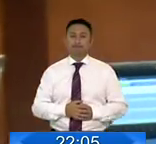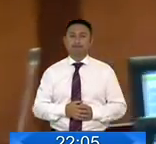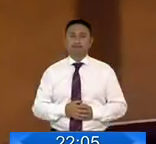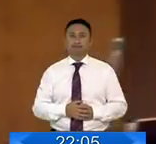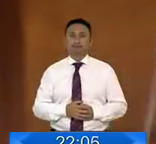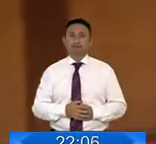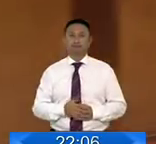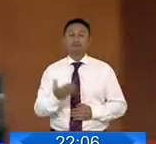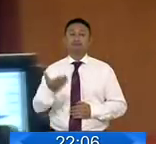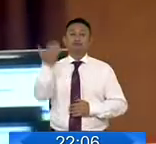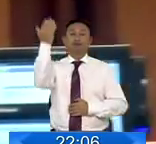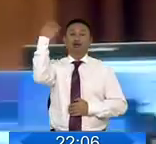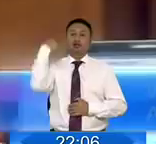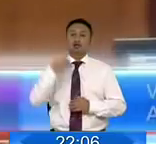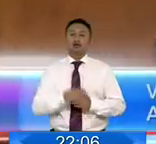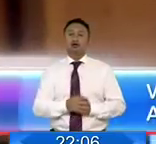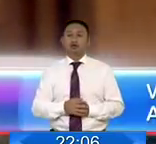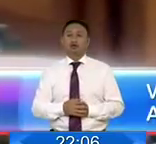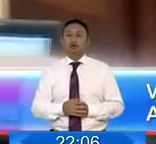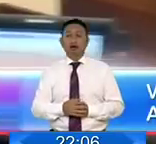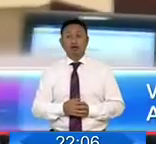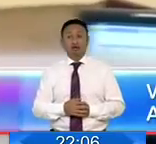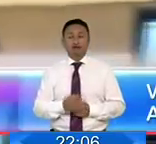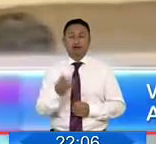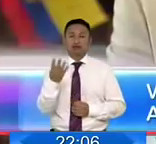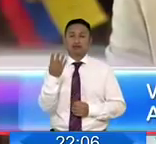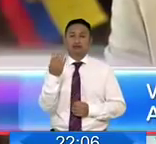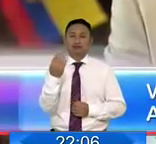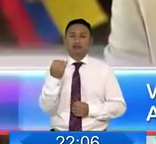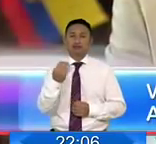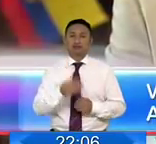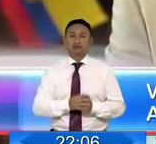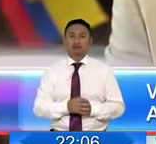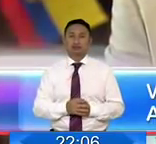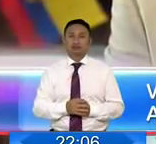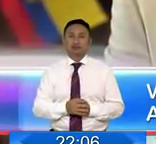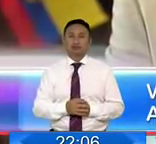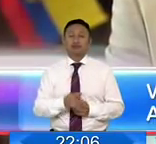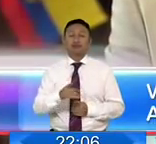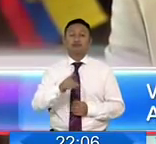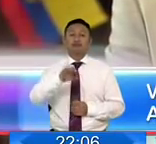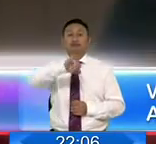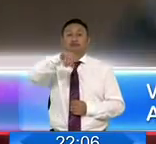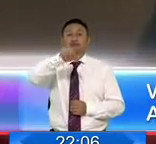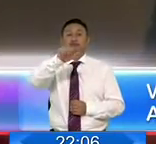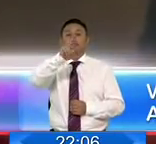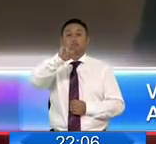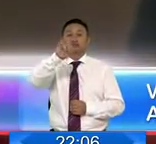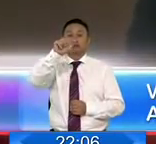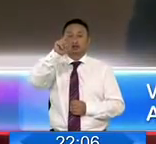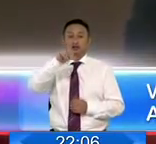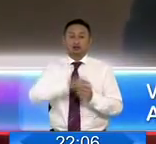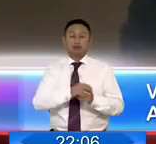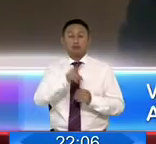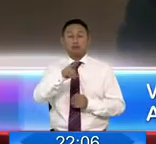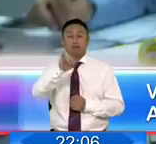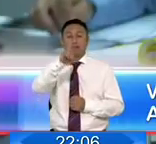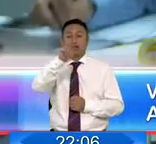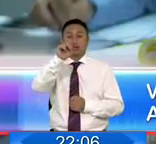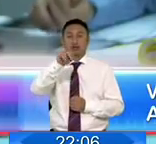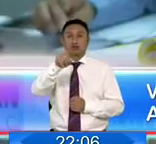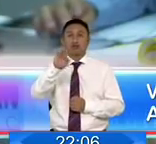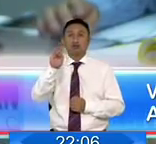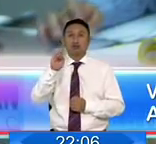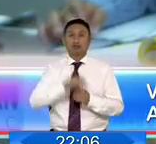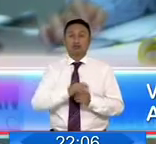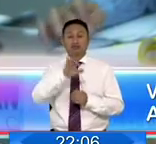Fue el pasado 14 de octubre que los asambleístas Soledad Buendía, su cónyuge, Edwin Jarrín, Carlos Viteri, su cónyuge,